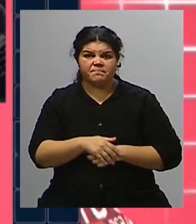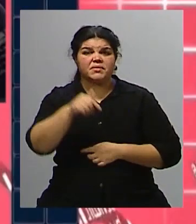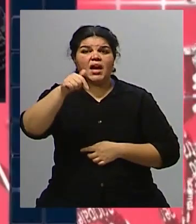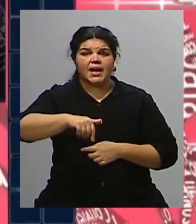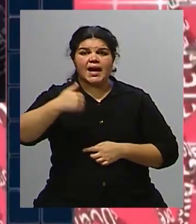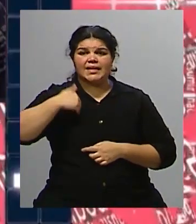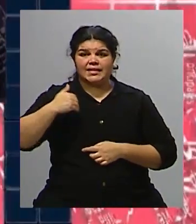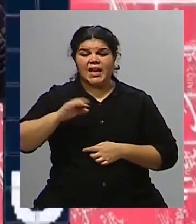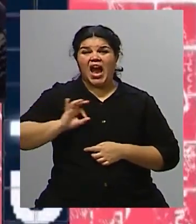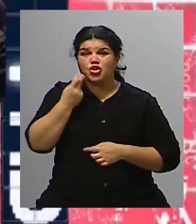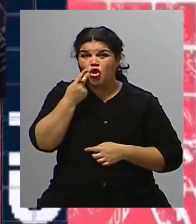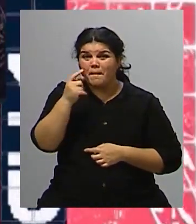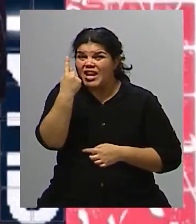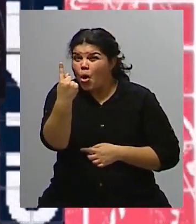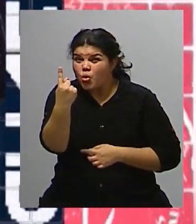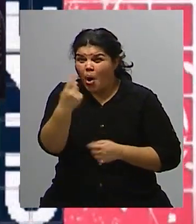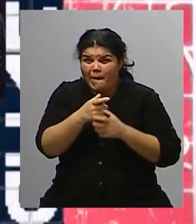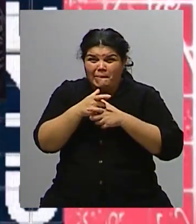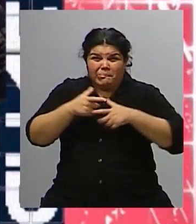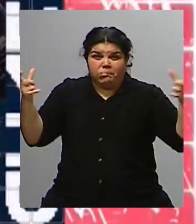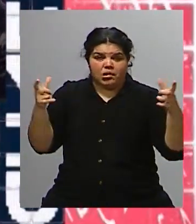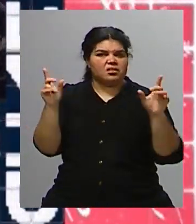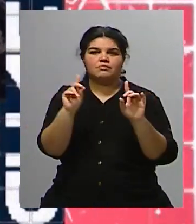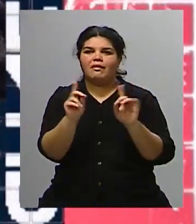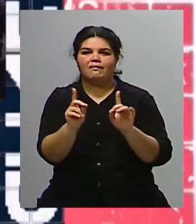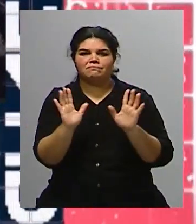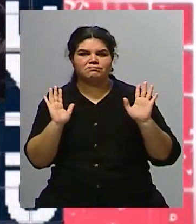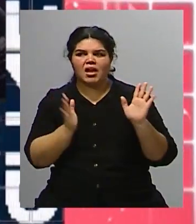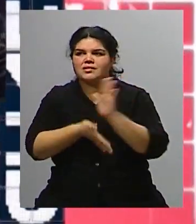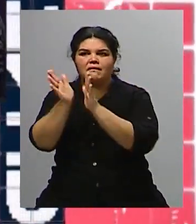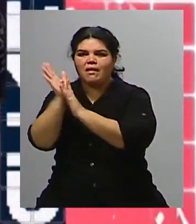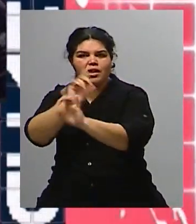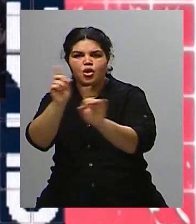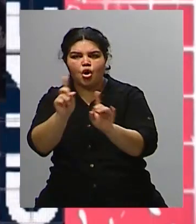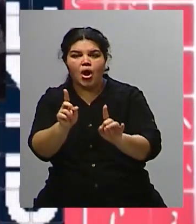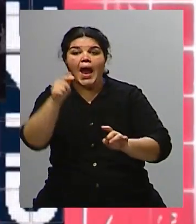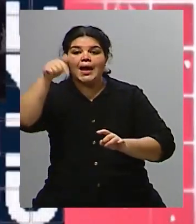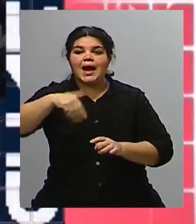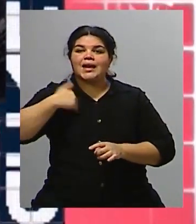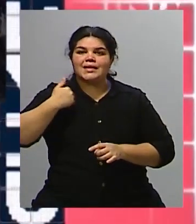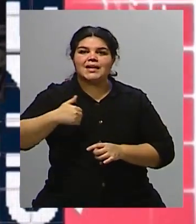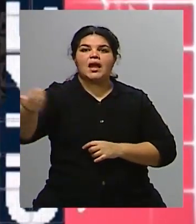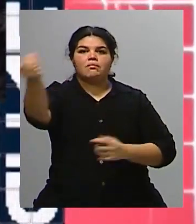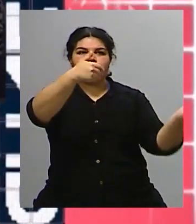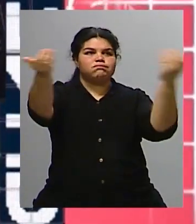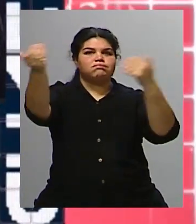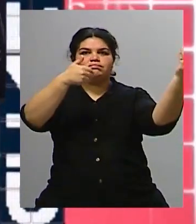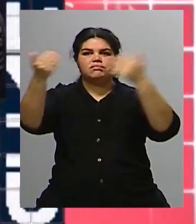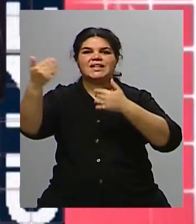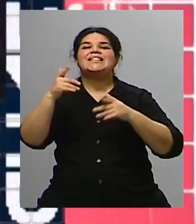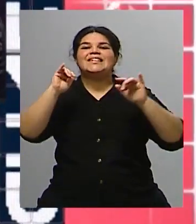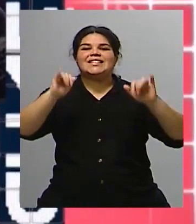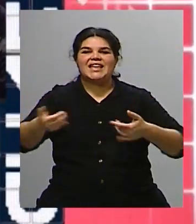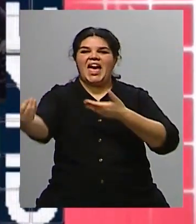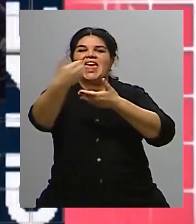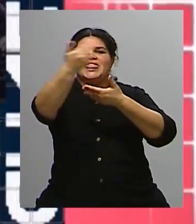país netamente receptivo, recibe muchísimas más personas que las que envía hacia afuera. Eso no implica, digamos, que no haya problemas económicos, eso